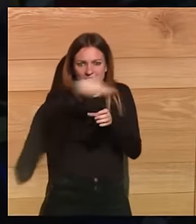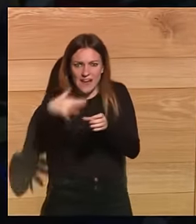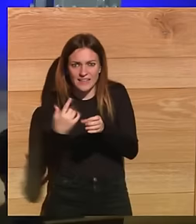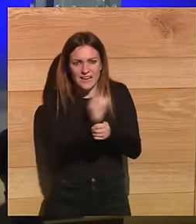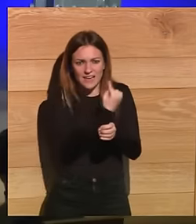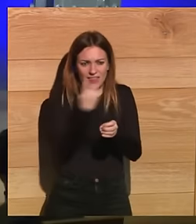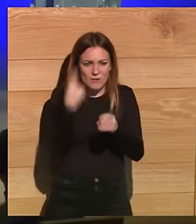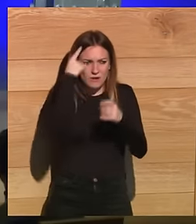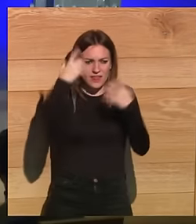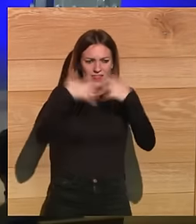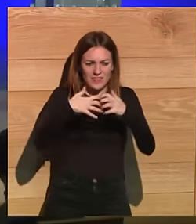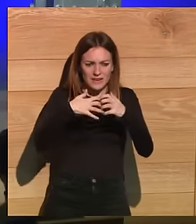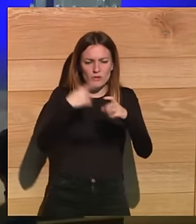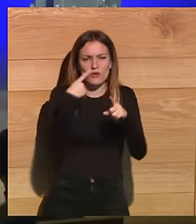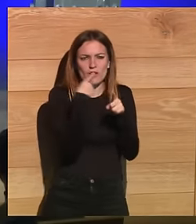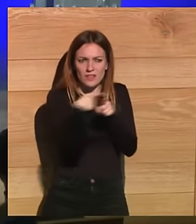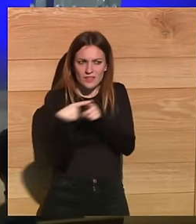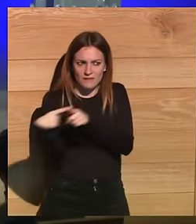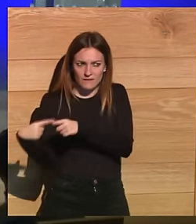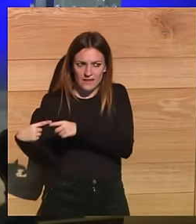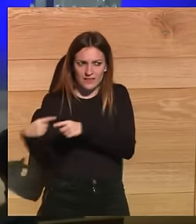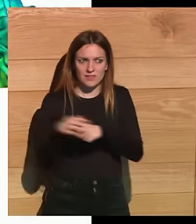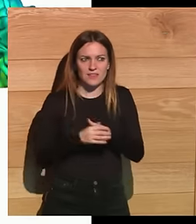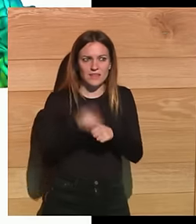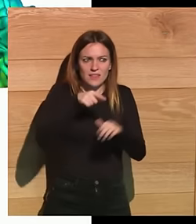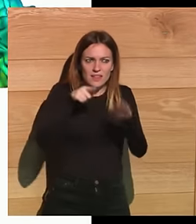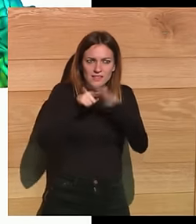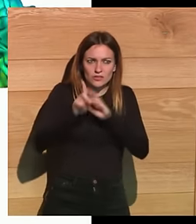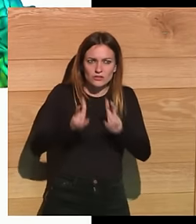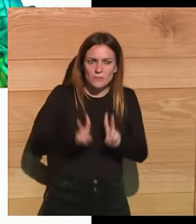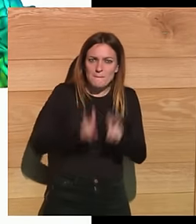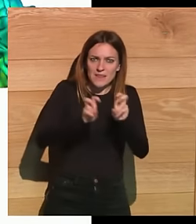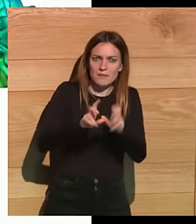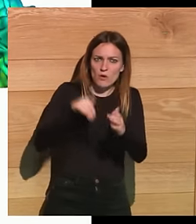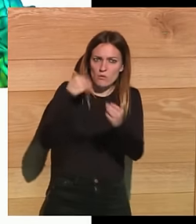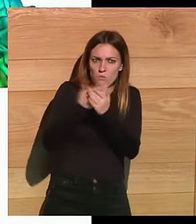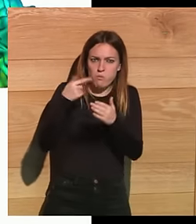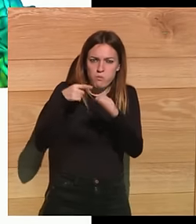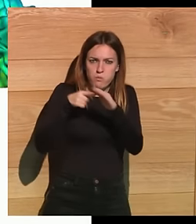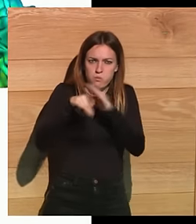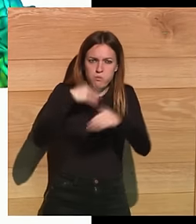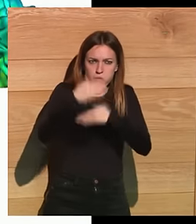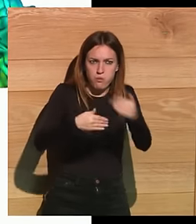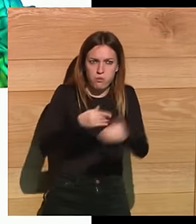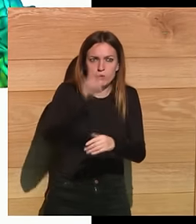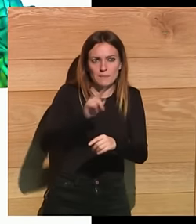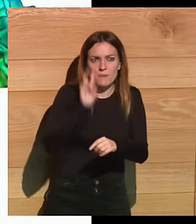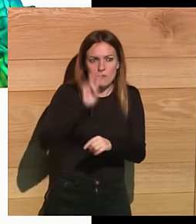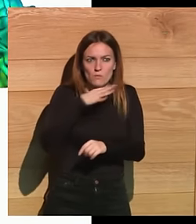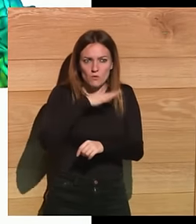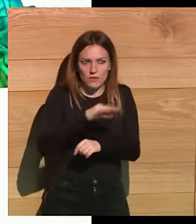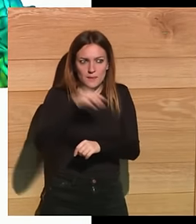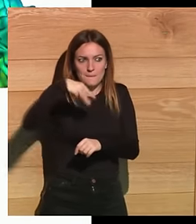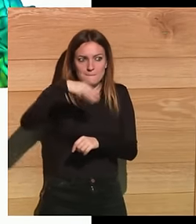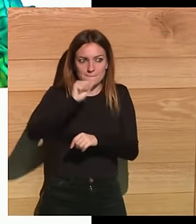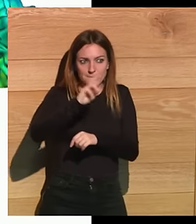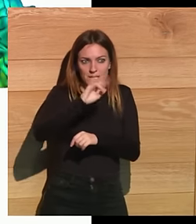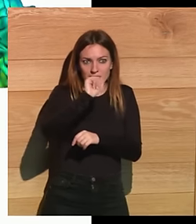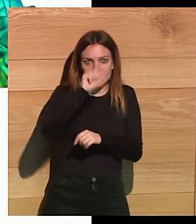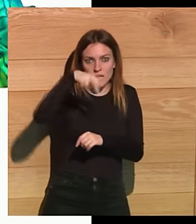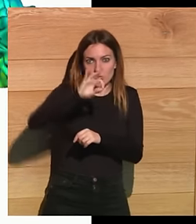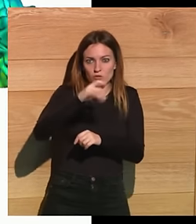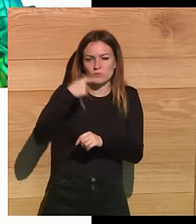del cerebro ya se ven desde el principio en el desarrollo. Os podría mostrar muchas más imágenes. Mariano